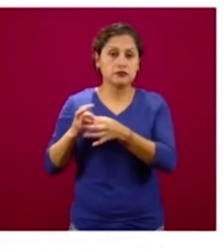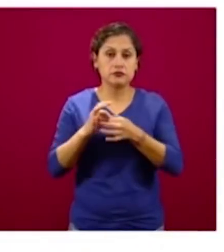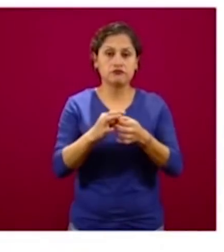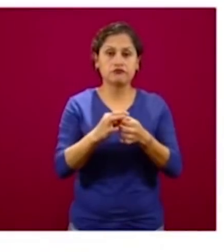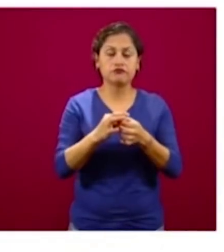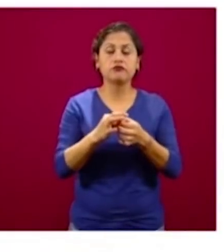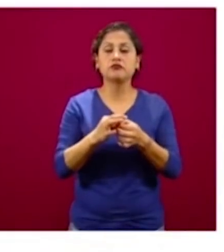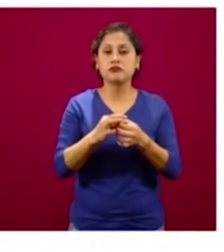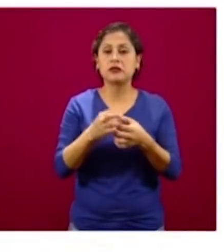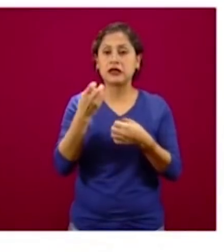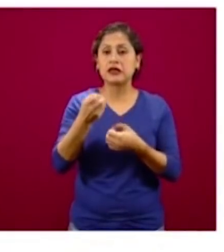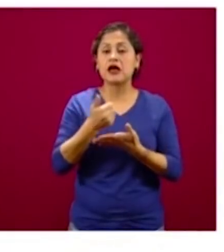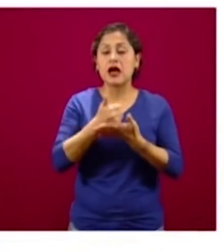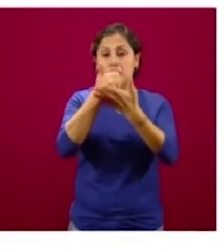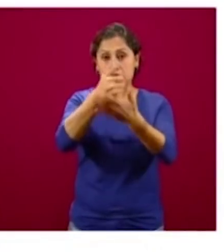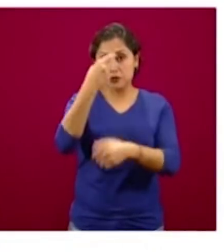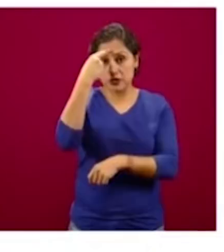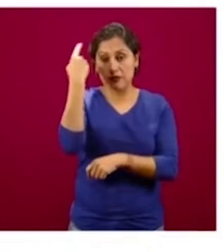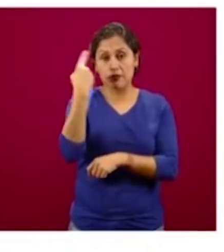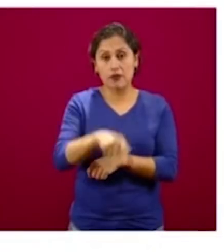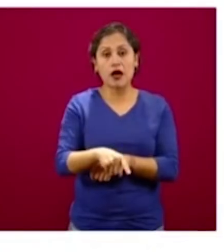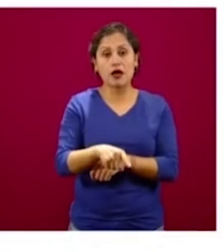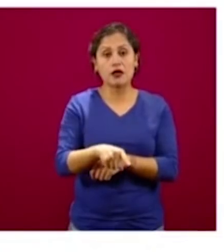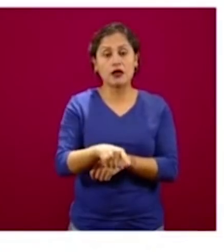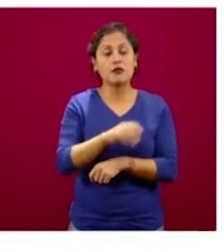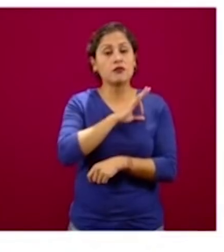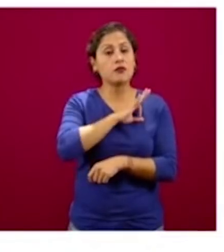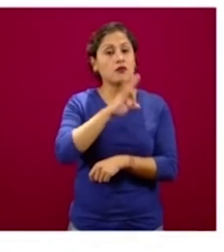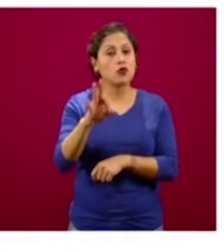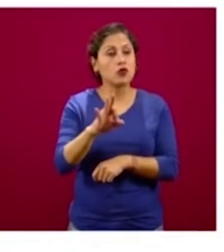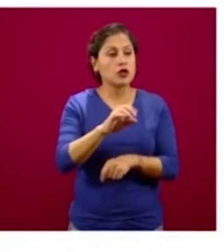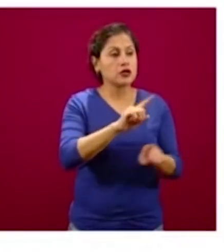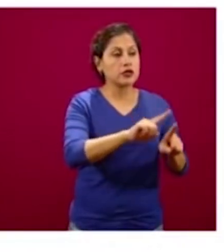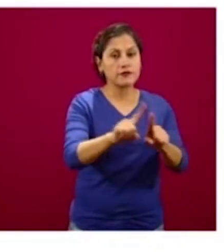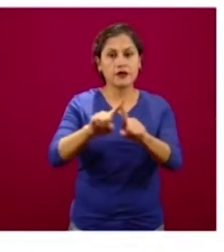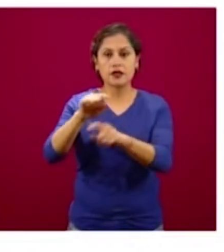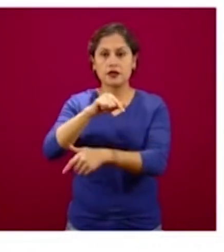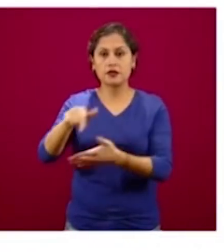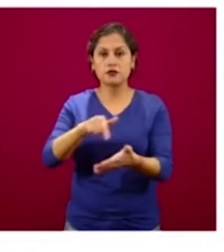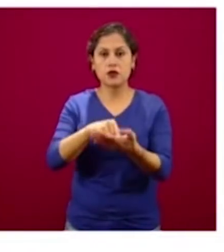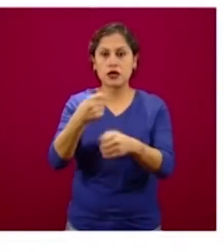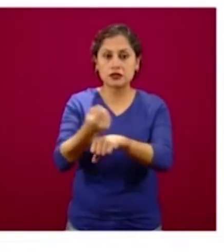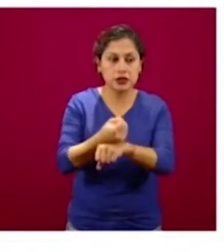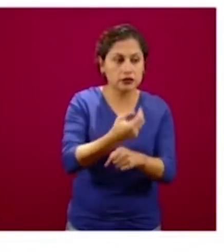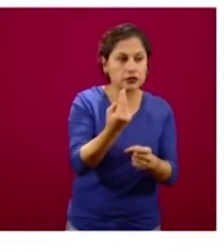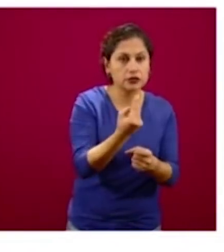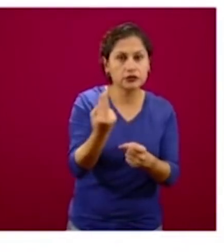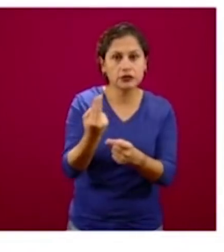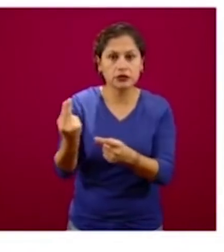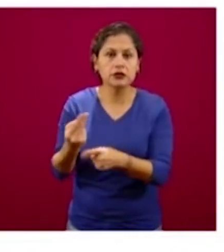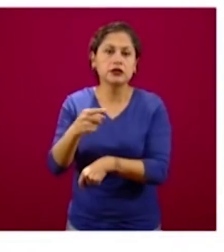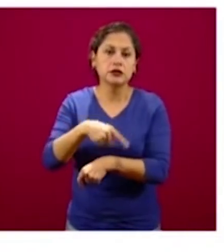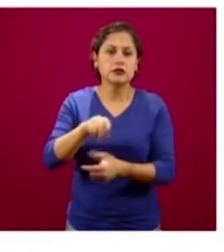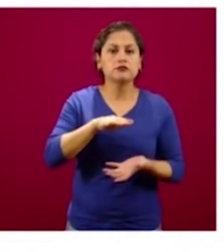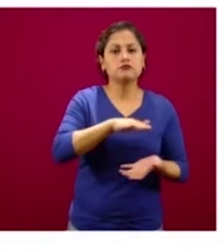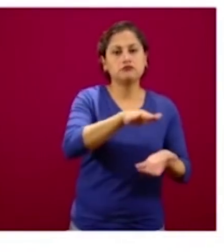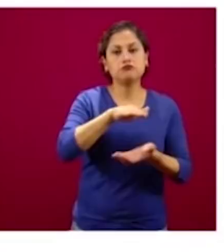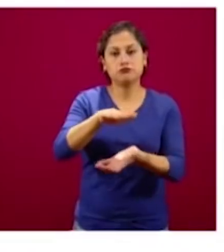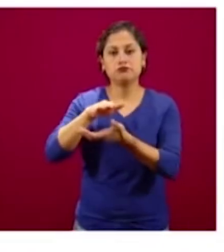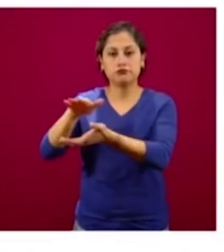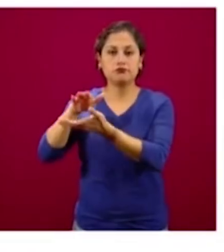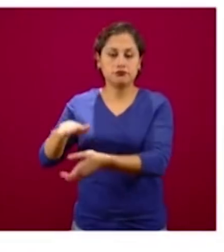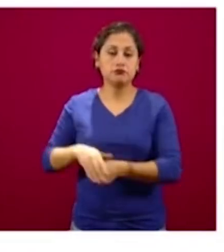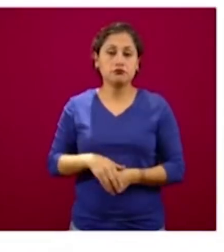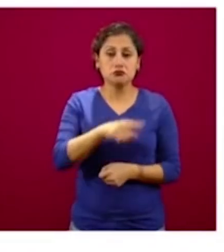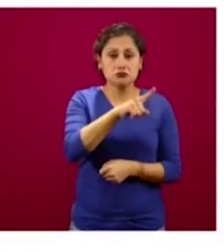una respuesta más fuerte para enfrentar los requerimientos de sangre. ¿Dónde pueden donar sangre? En cualquier banco de